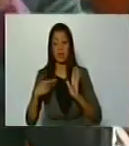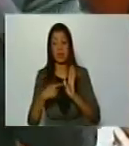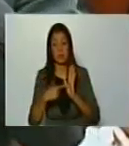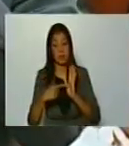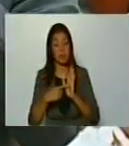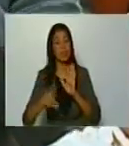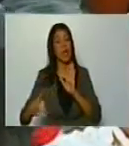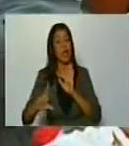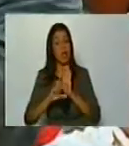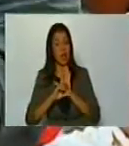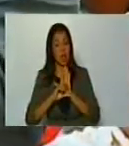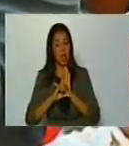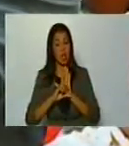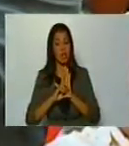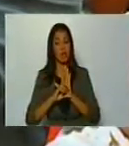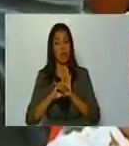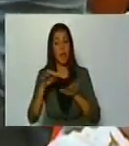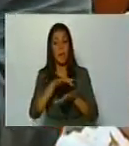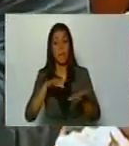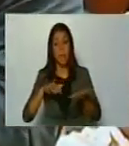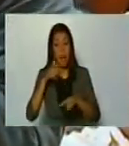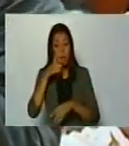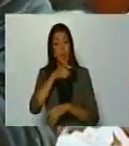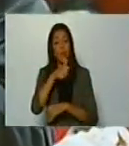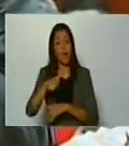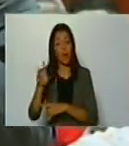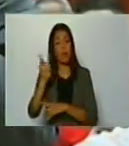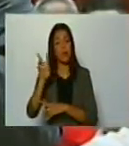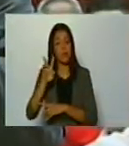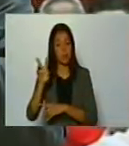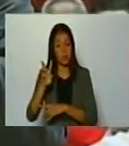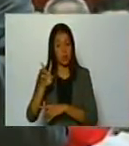reclama la inmensa mayoría del pueblo venezolano.